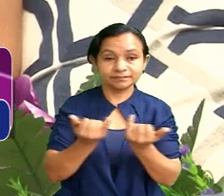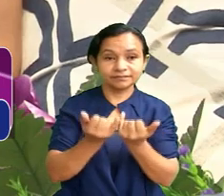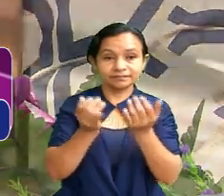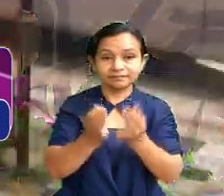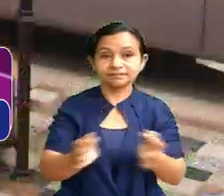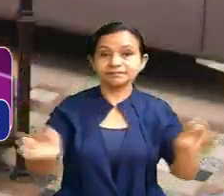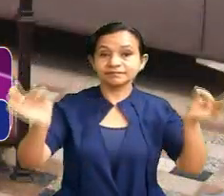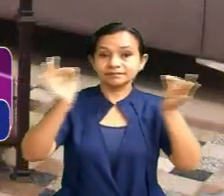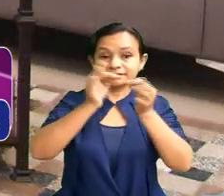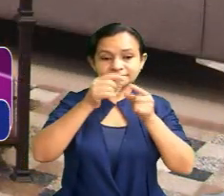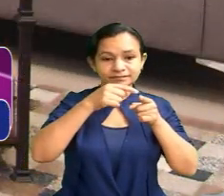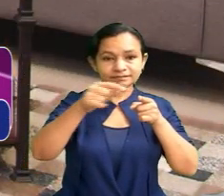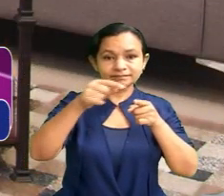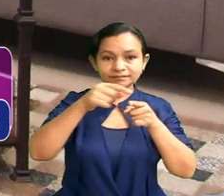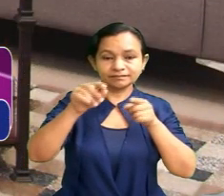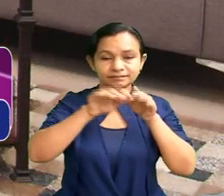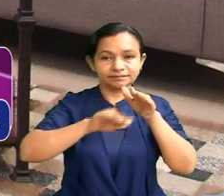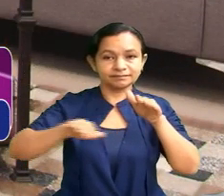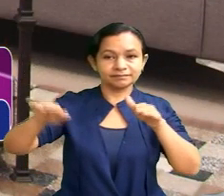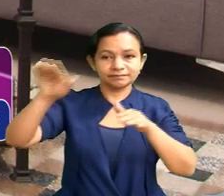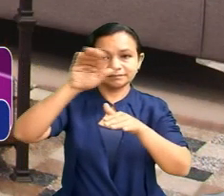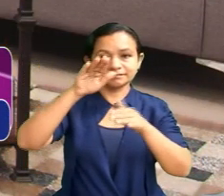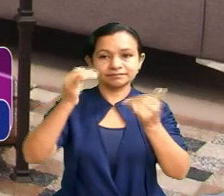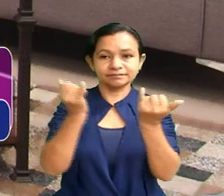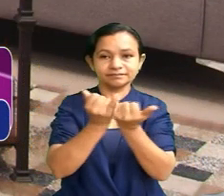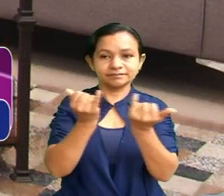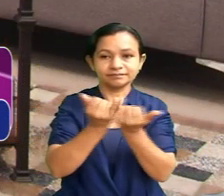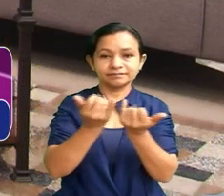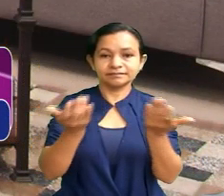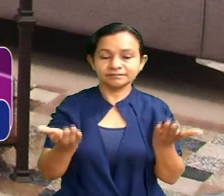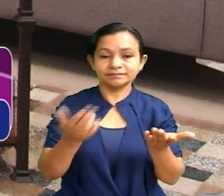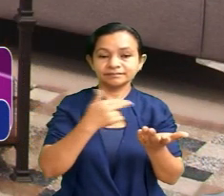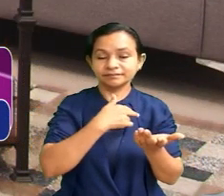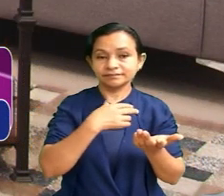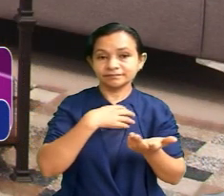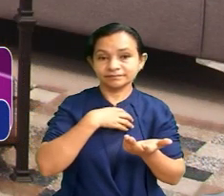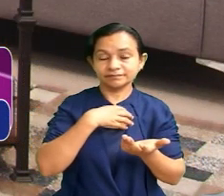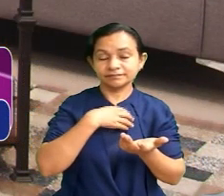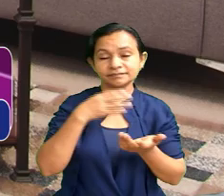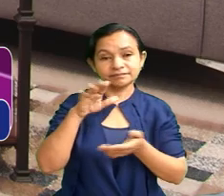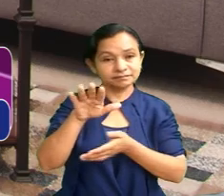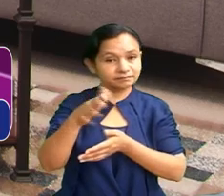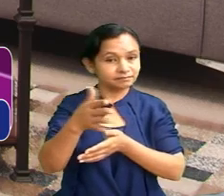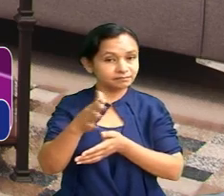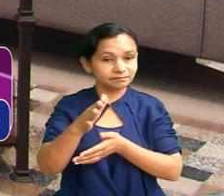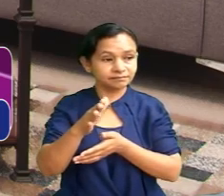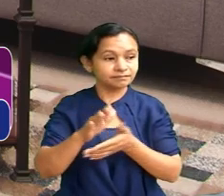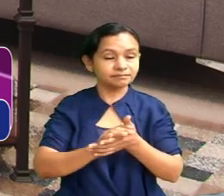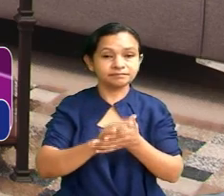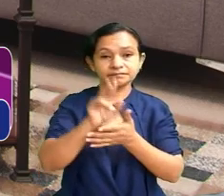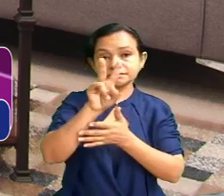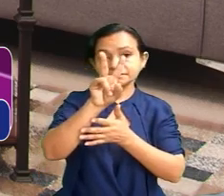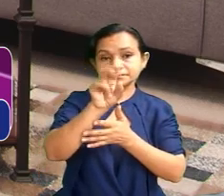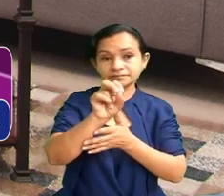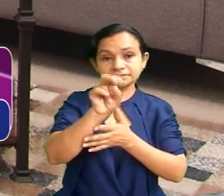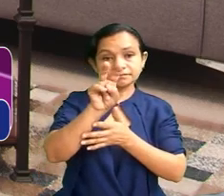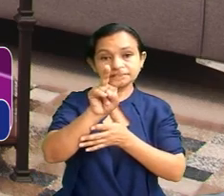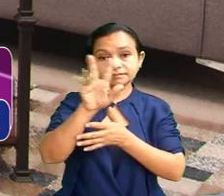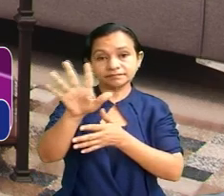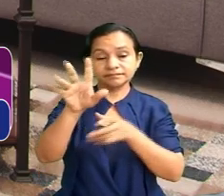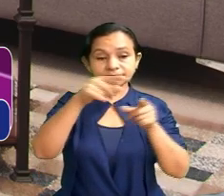municipios es correcto si nosotros tenemos alrededor de unos 20 25